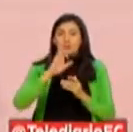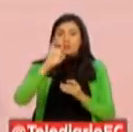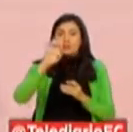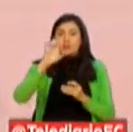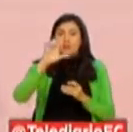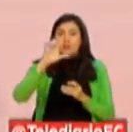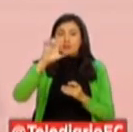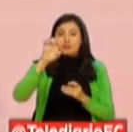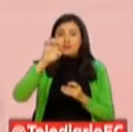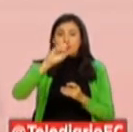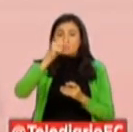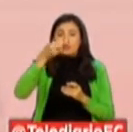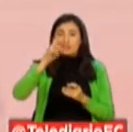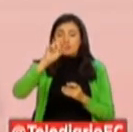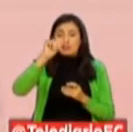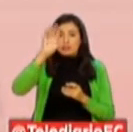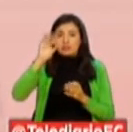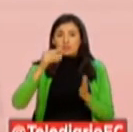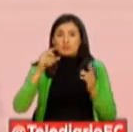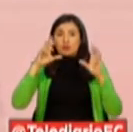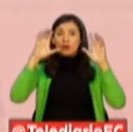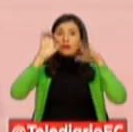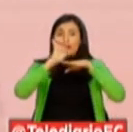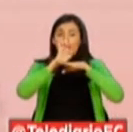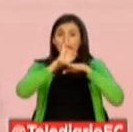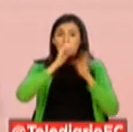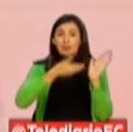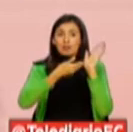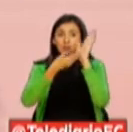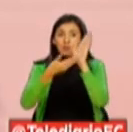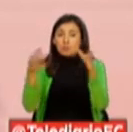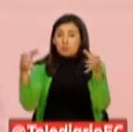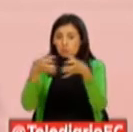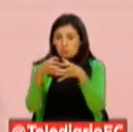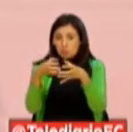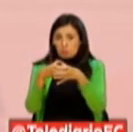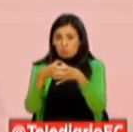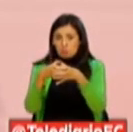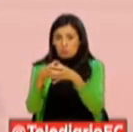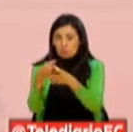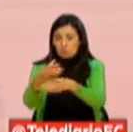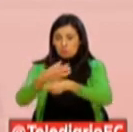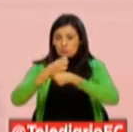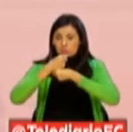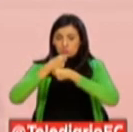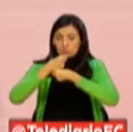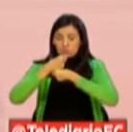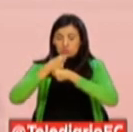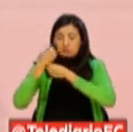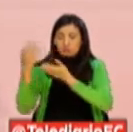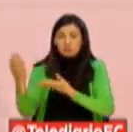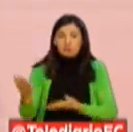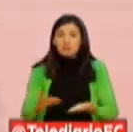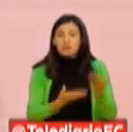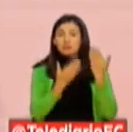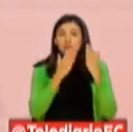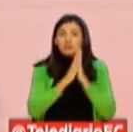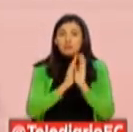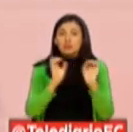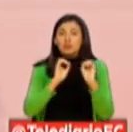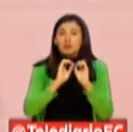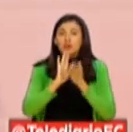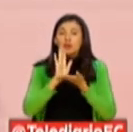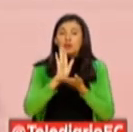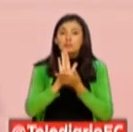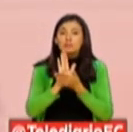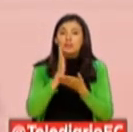su portada nos presenta: Ecuador crea un comité de seguridad fronterizo. El Ejecutivo dispuso la extensión del estado